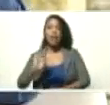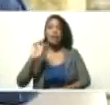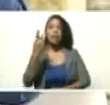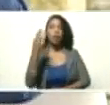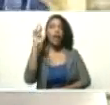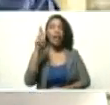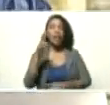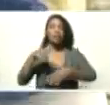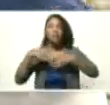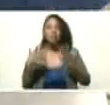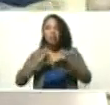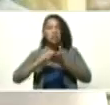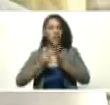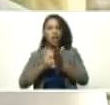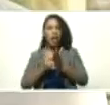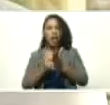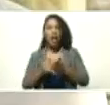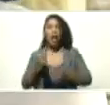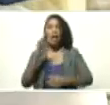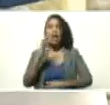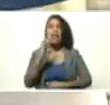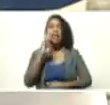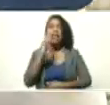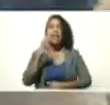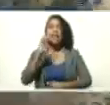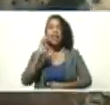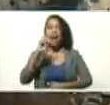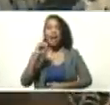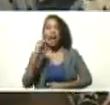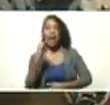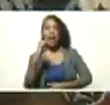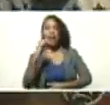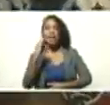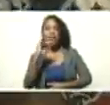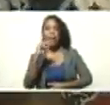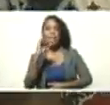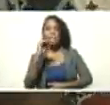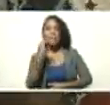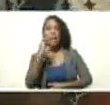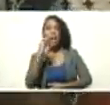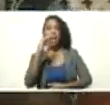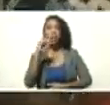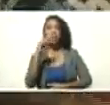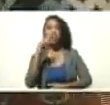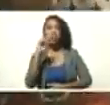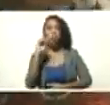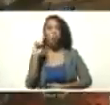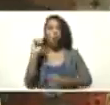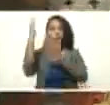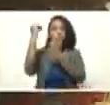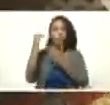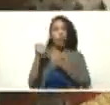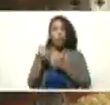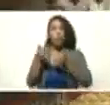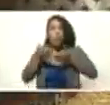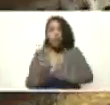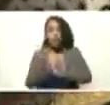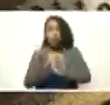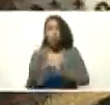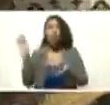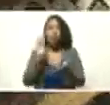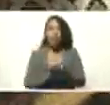R es la R del renacimiento nacional, el renacimiento de la esperanza, el